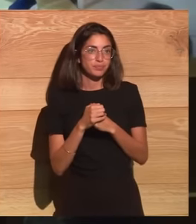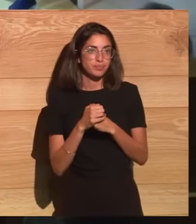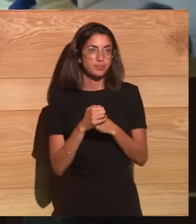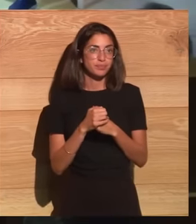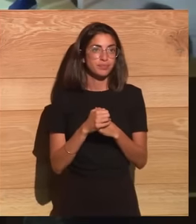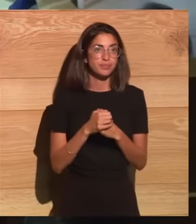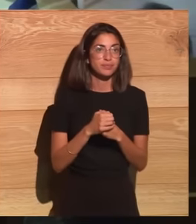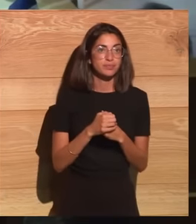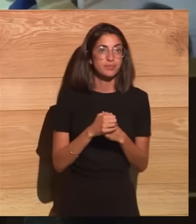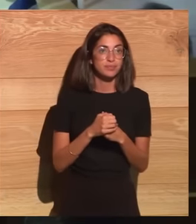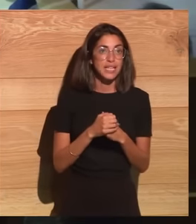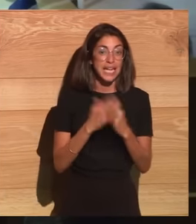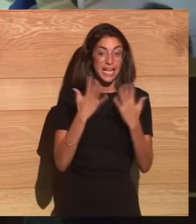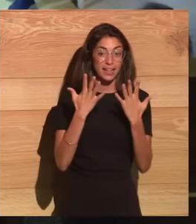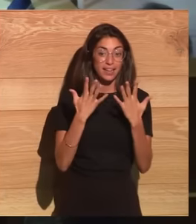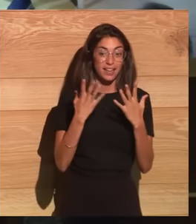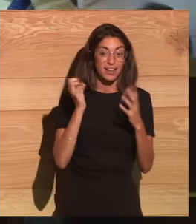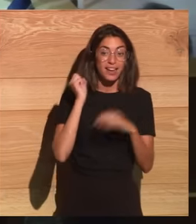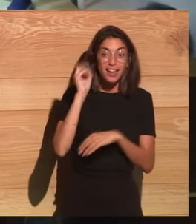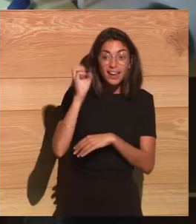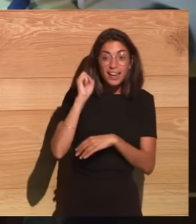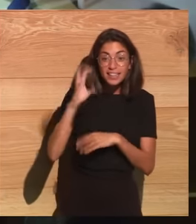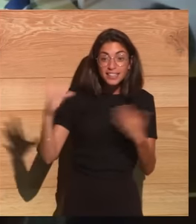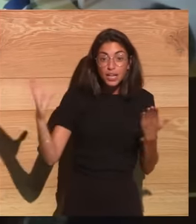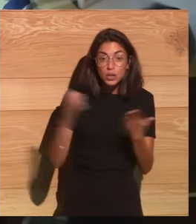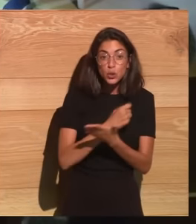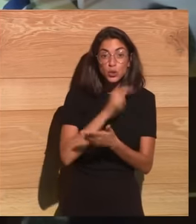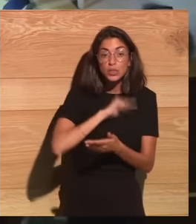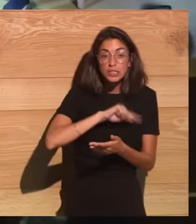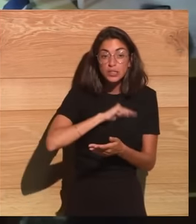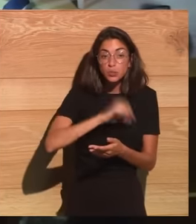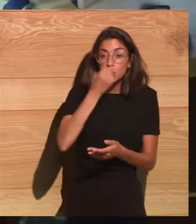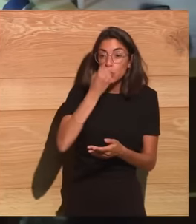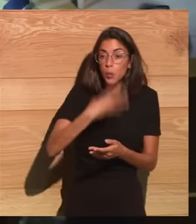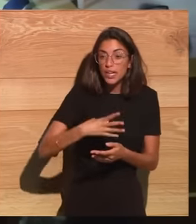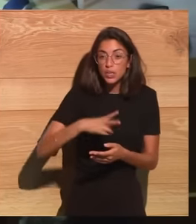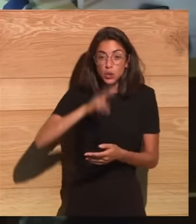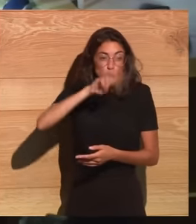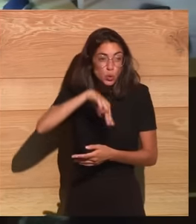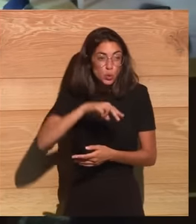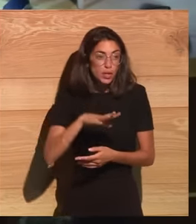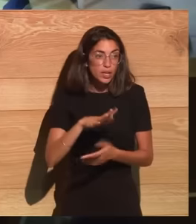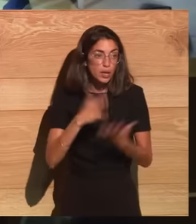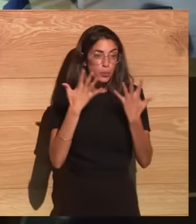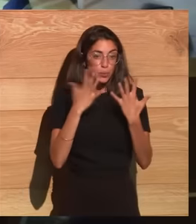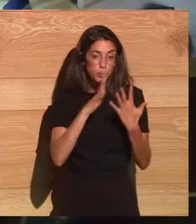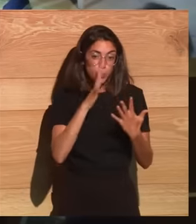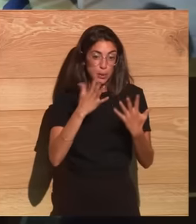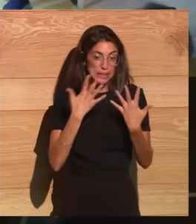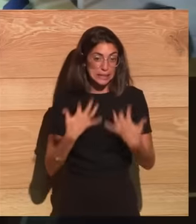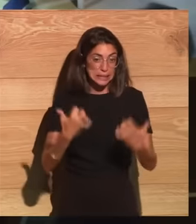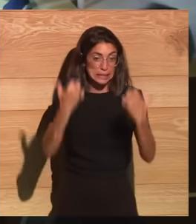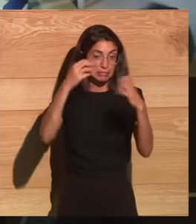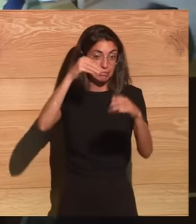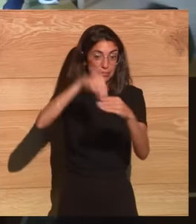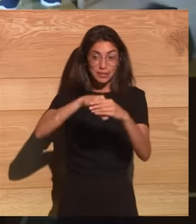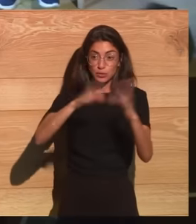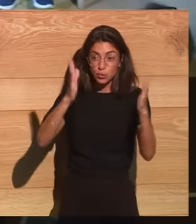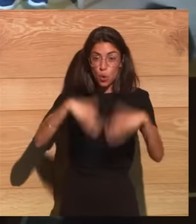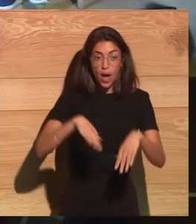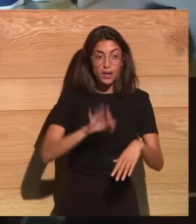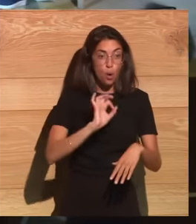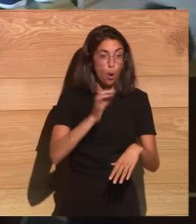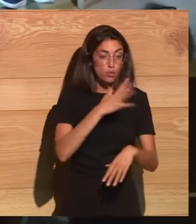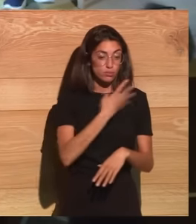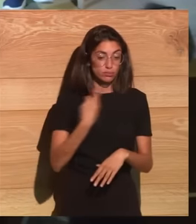No ha habido en toda la charla un buen sentimiento en ningún momento, no ha habido. Ni por parte de ellos, ni por vosotros. Se han quedado todos dentro del libro. Joder,